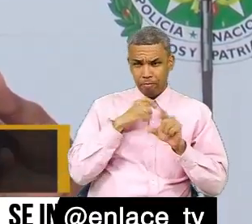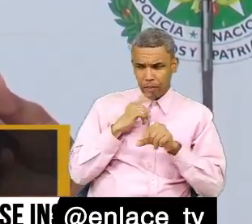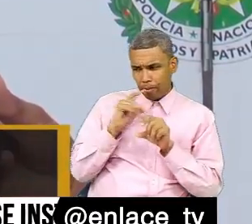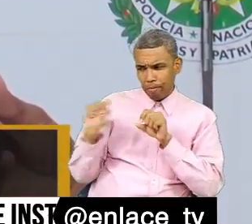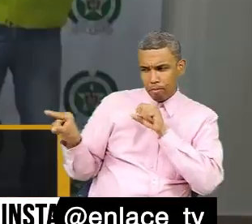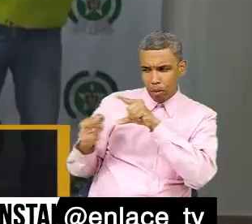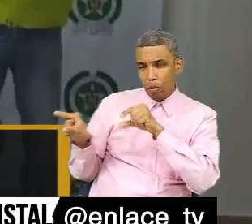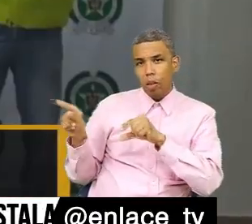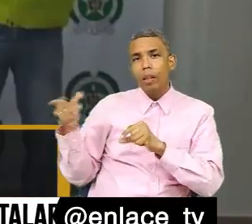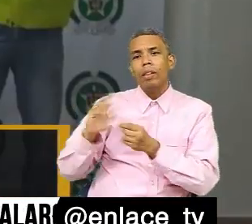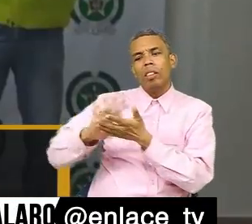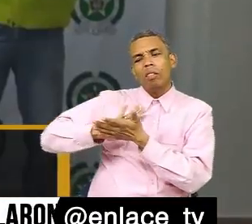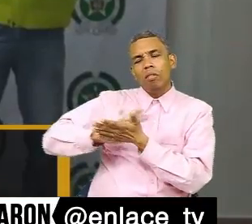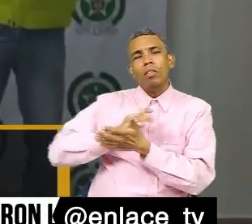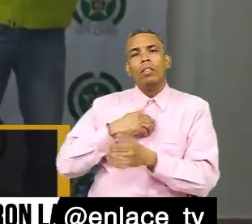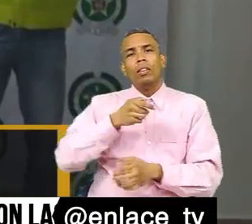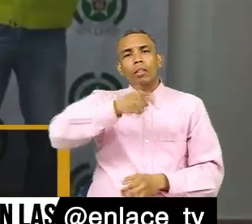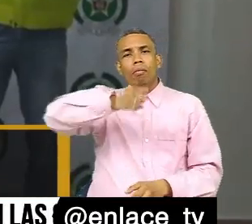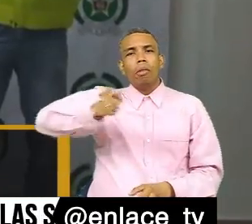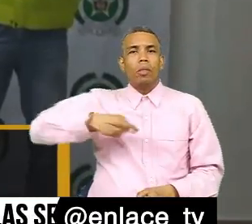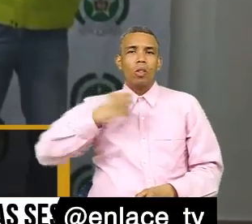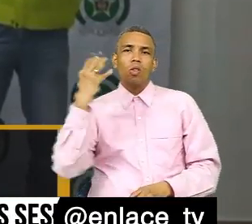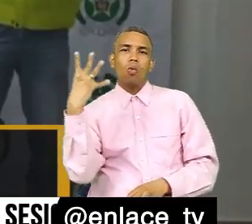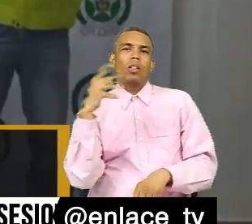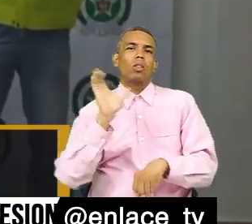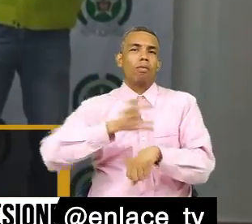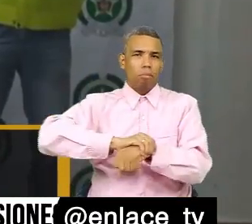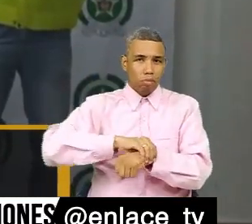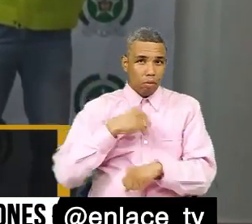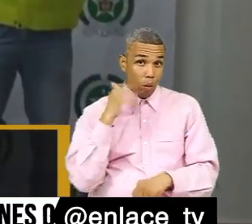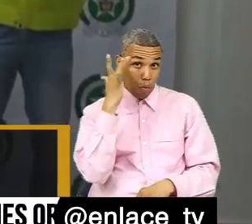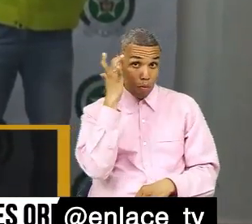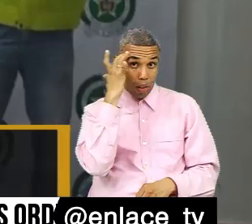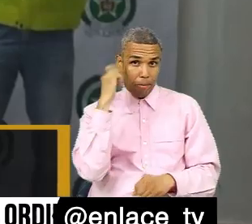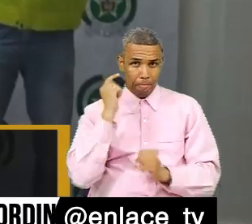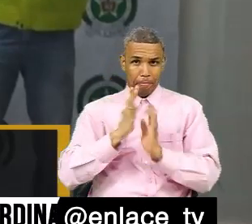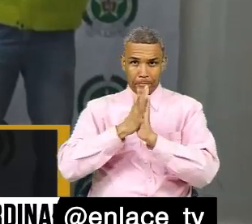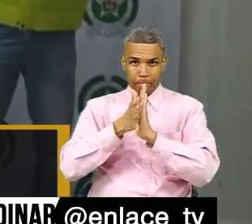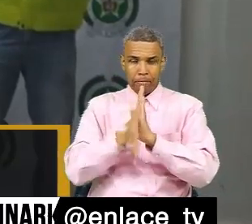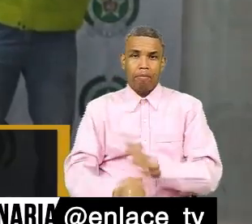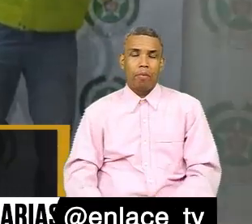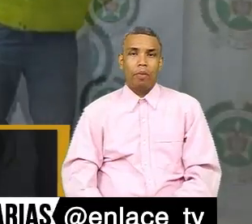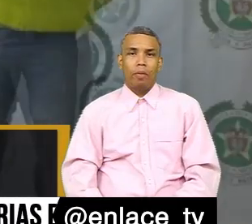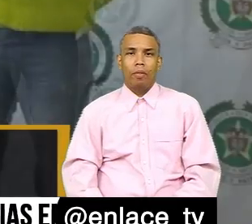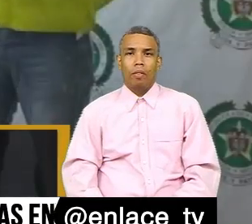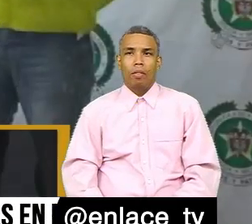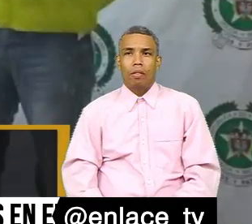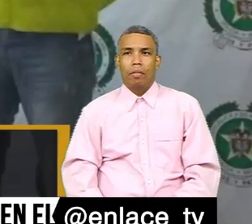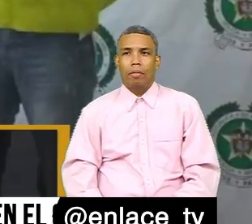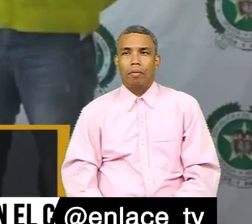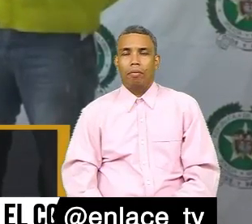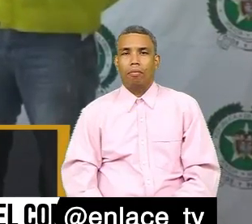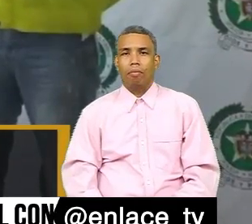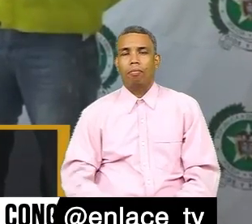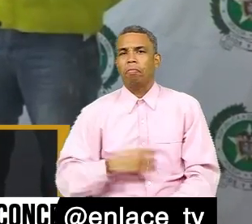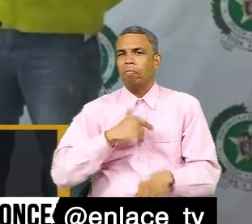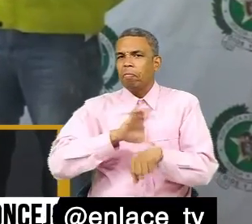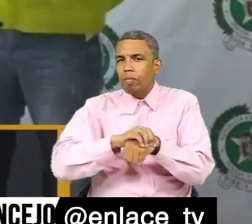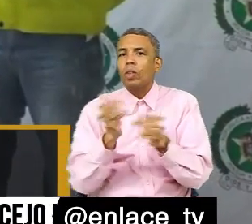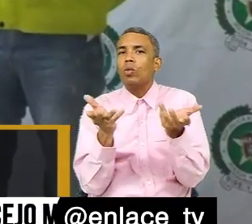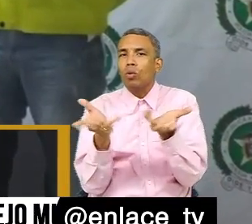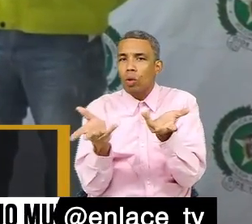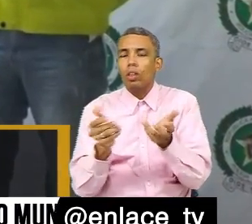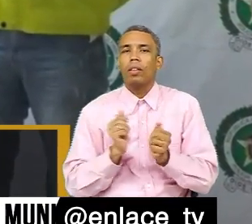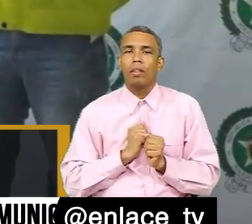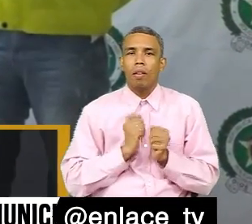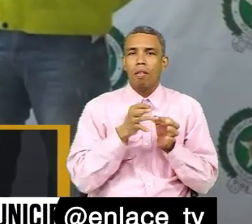la captura de personas indicadas del presunto delito de actos sexuales abusivos con menor de 14 años de edad. Estas capturas se dieron tanto en Barranca Bermeja como en